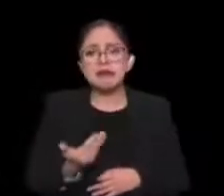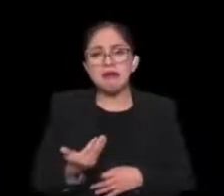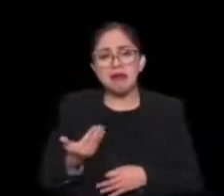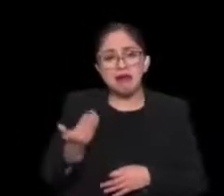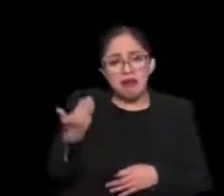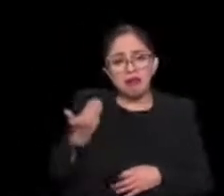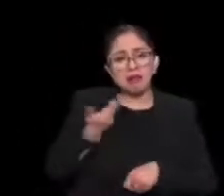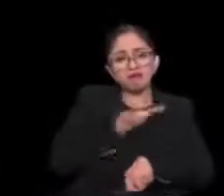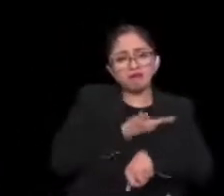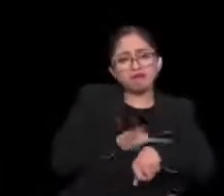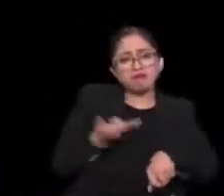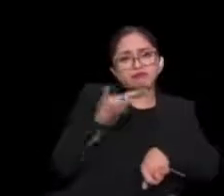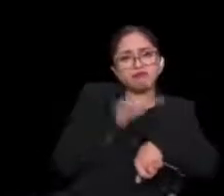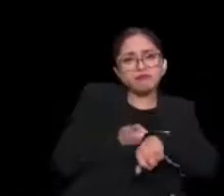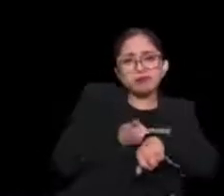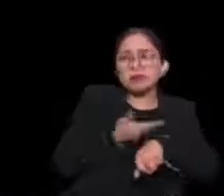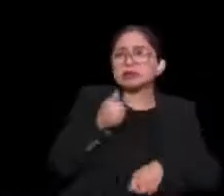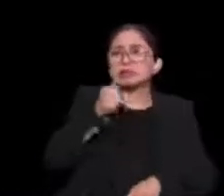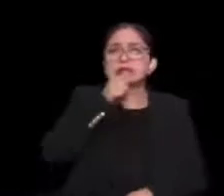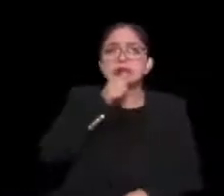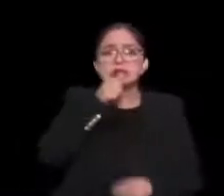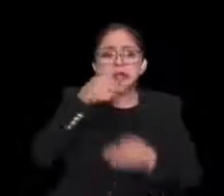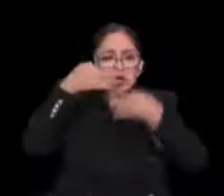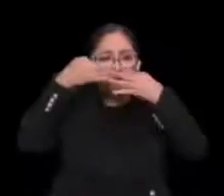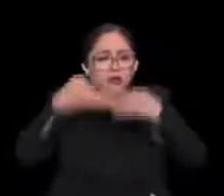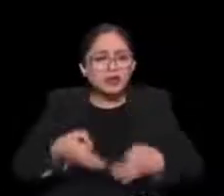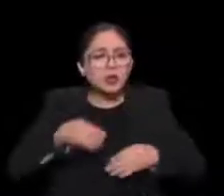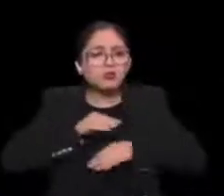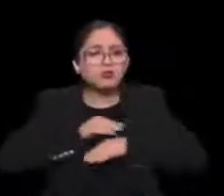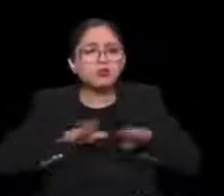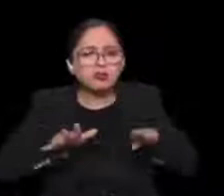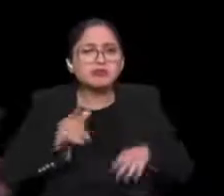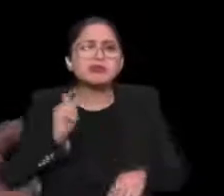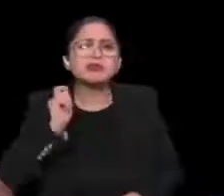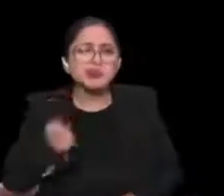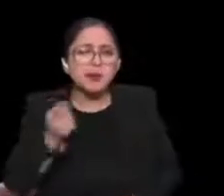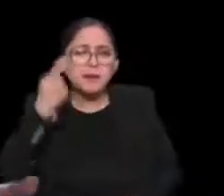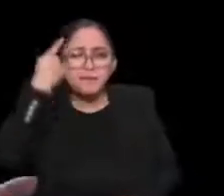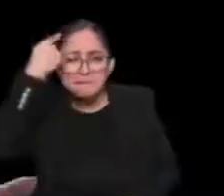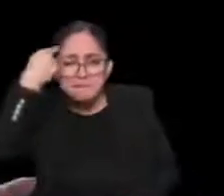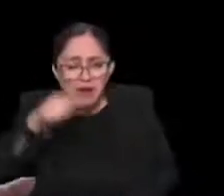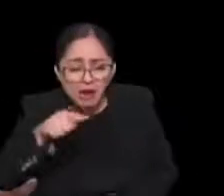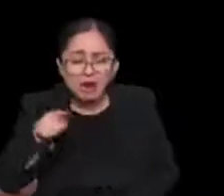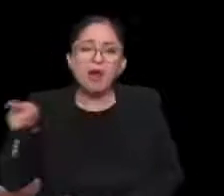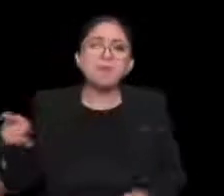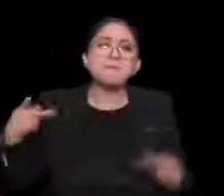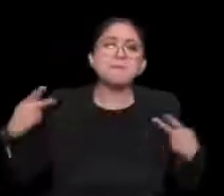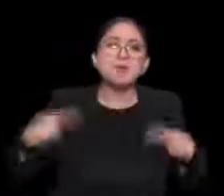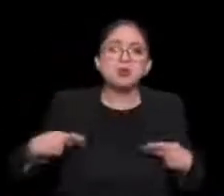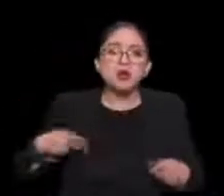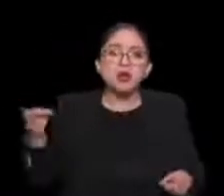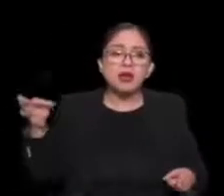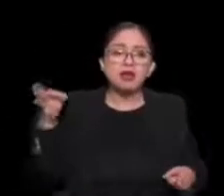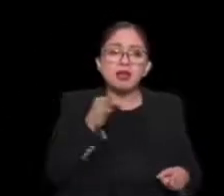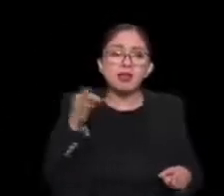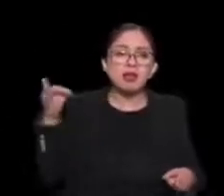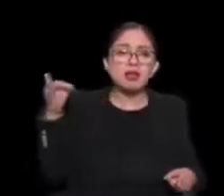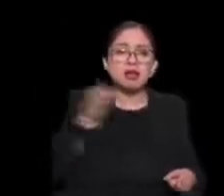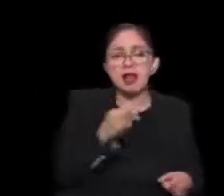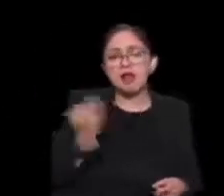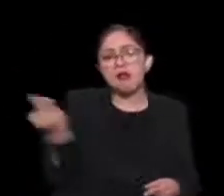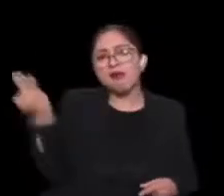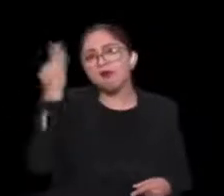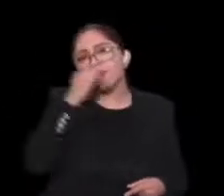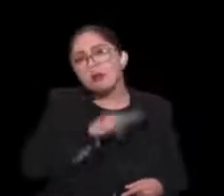hagan los anuncios oficiales. ¿Para qué? Para contaminar todo este proceso. Se está intentando descalificar a partir de noticias